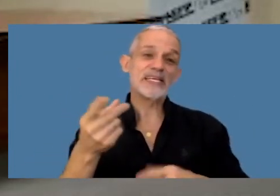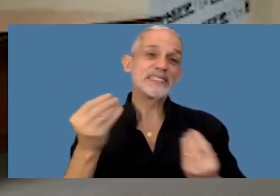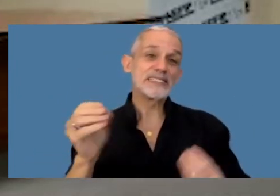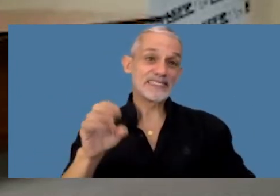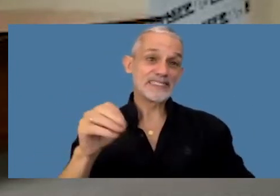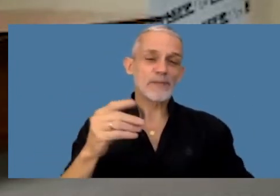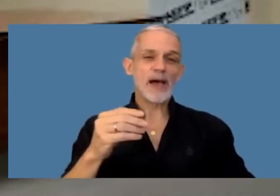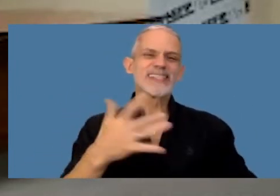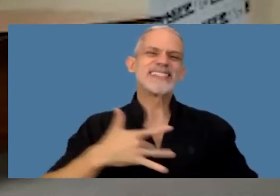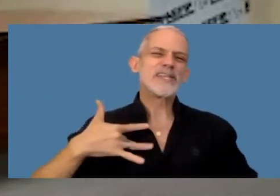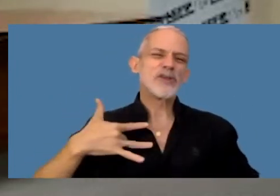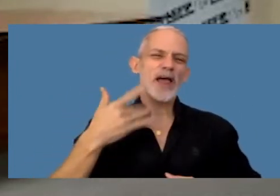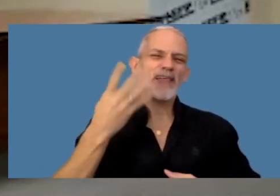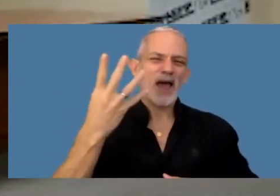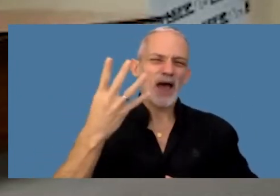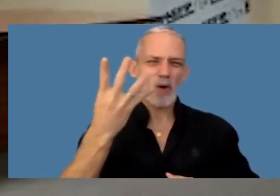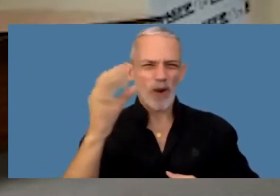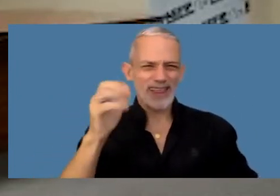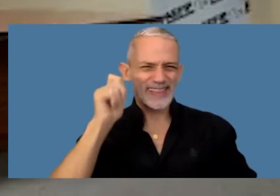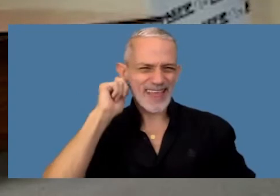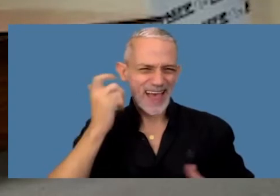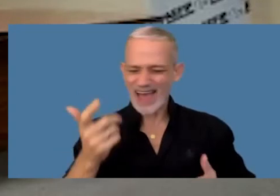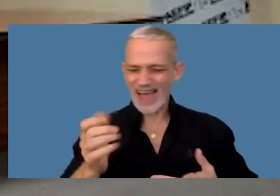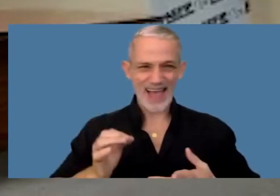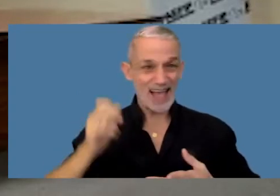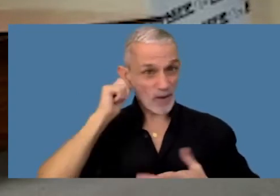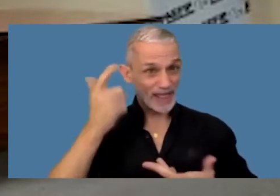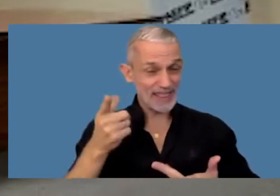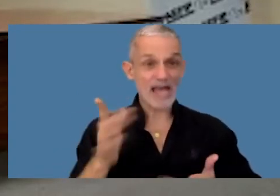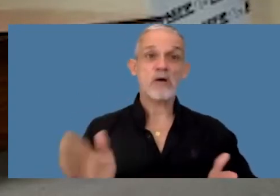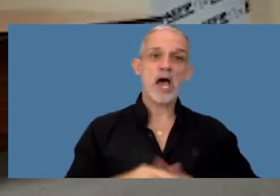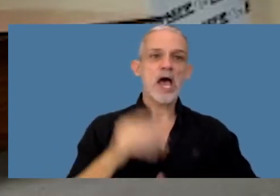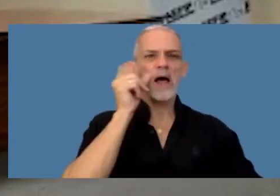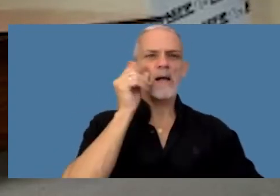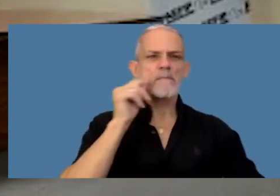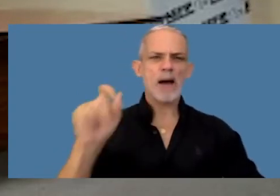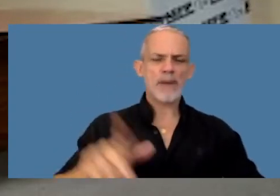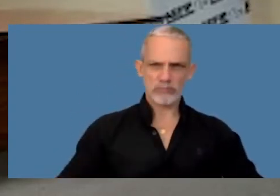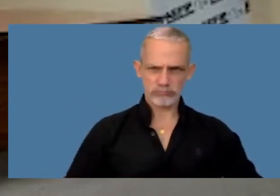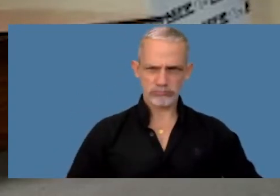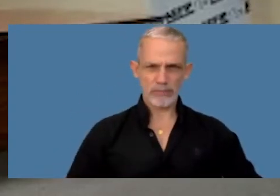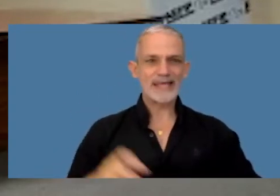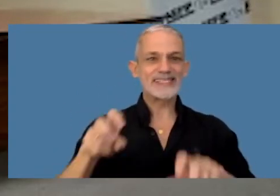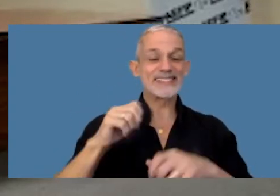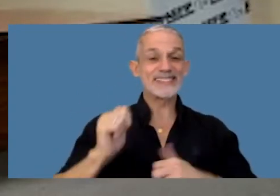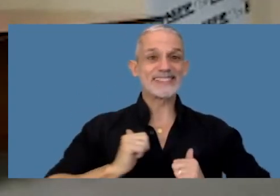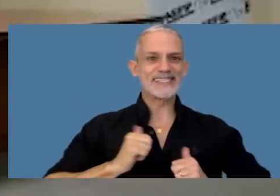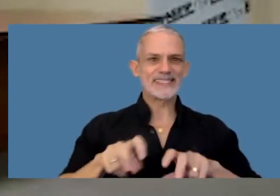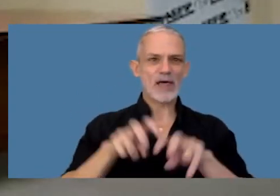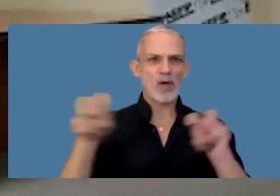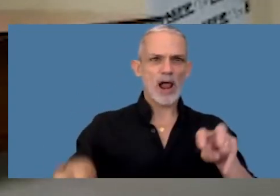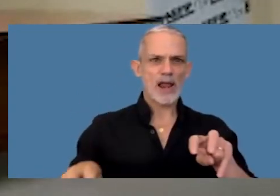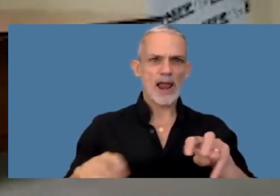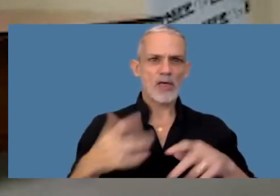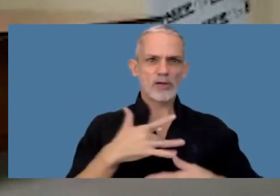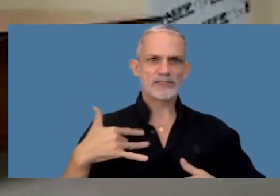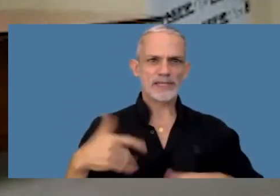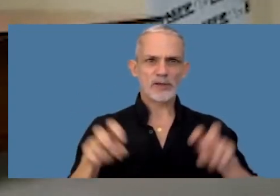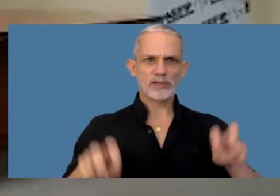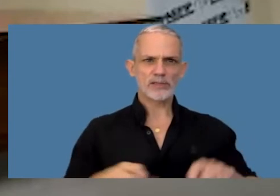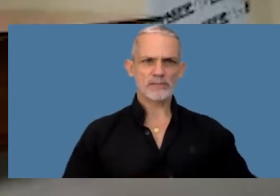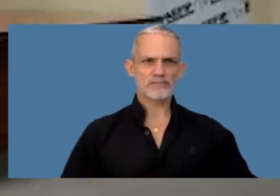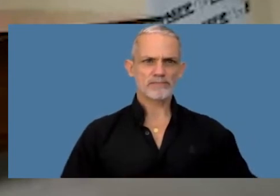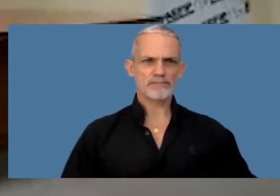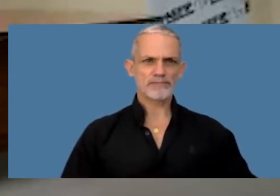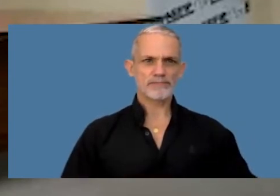señora de las 4 décadas. El padre del chico, sentado al lado de la señora esta, lo empieza a